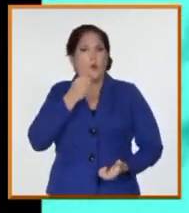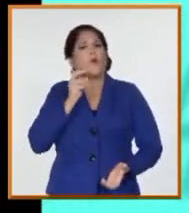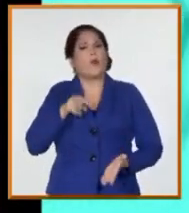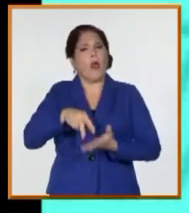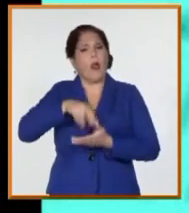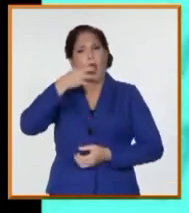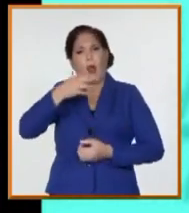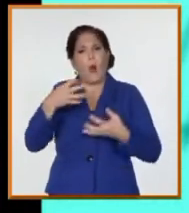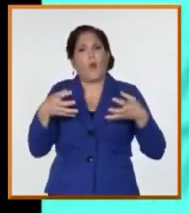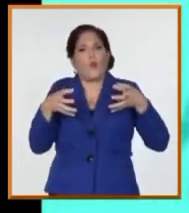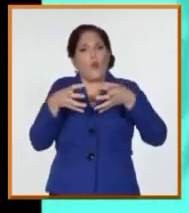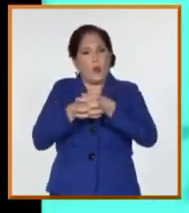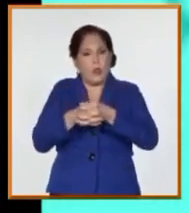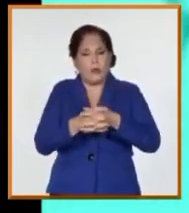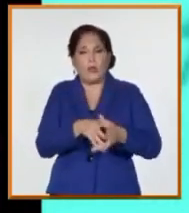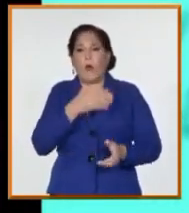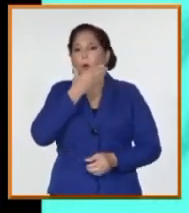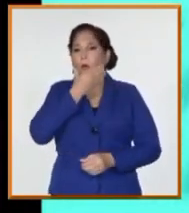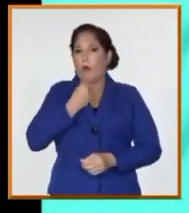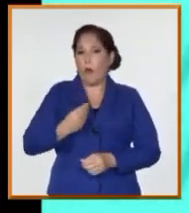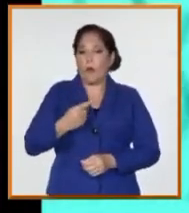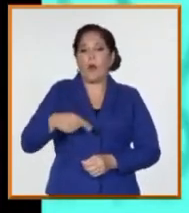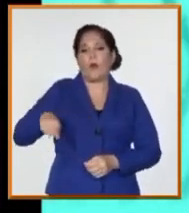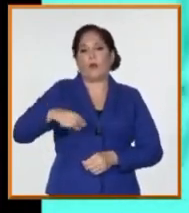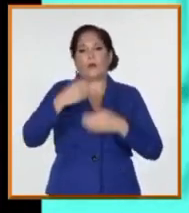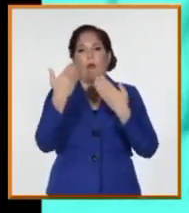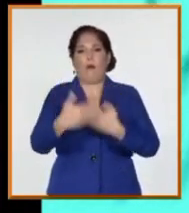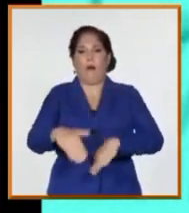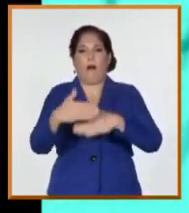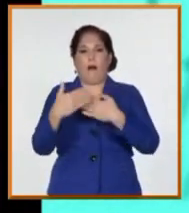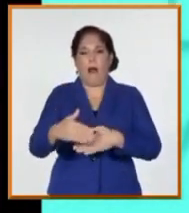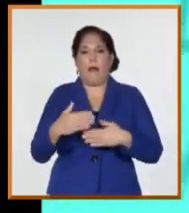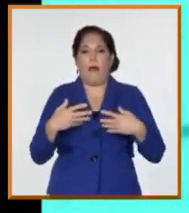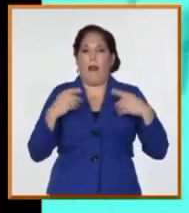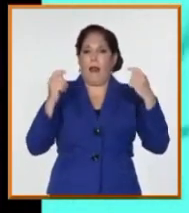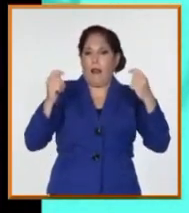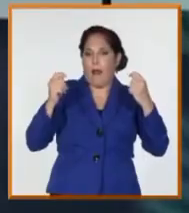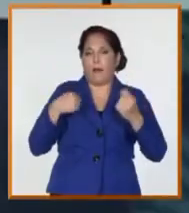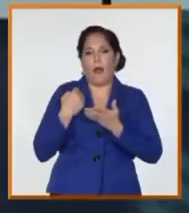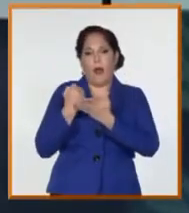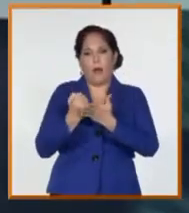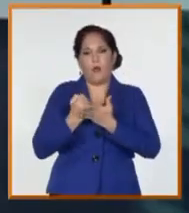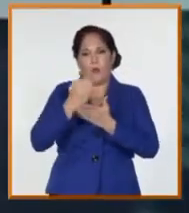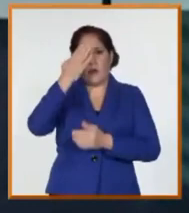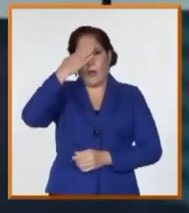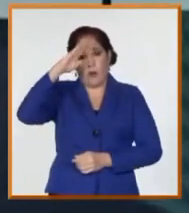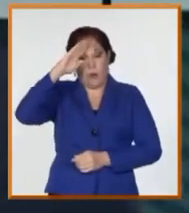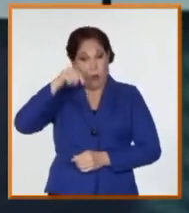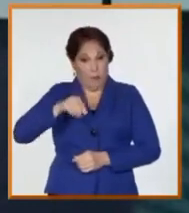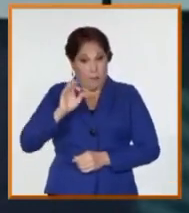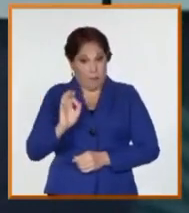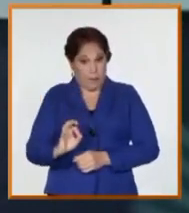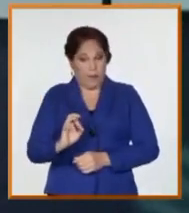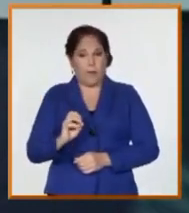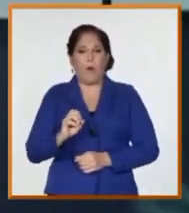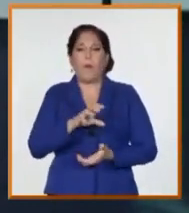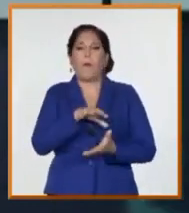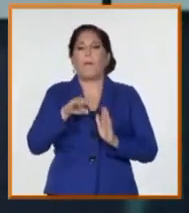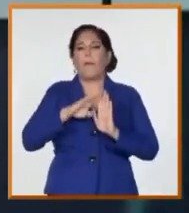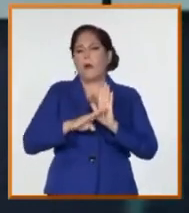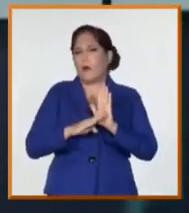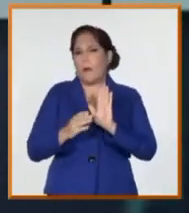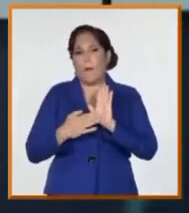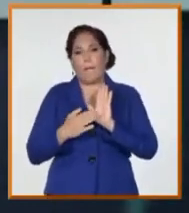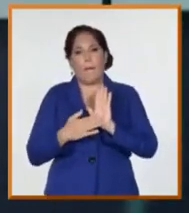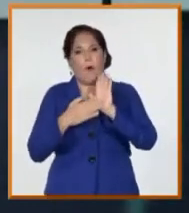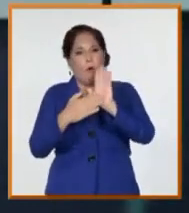unirse a los jóvenes que estábamos en la calle manifestando nuestra sociedad con Cuba esto es con filo un espacio para mostrar